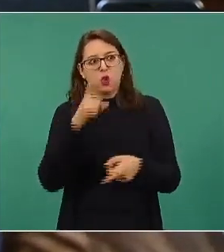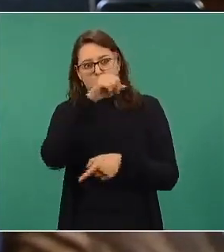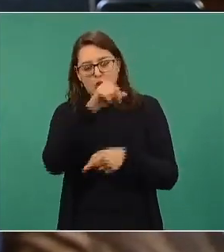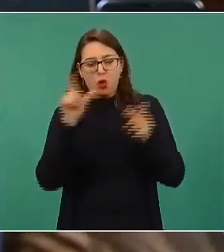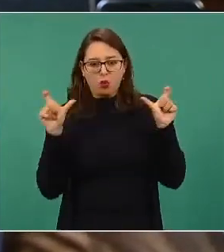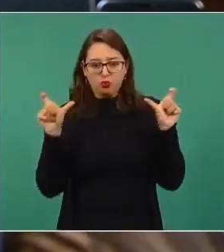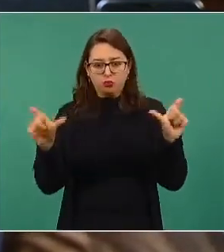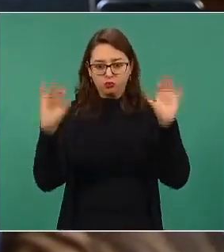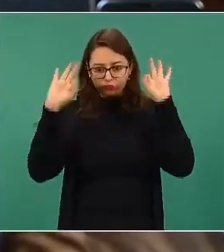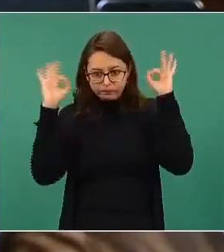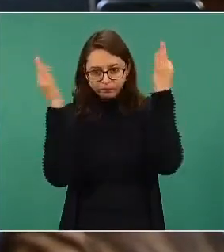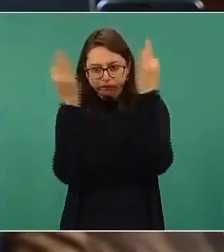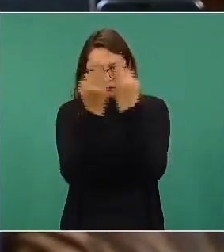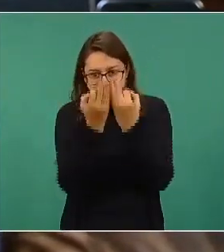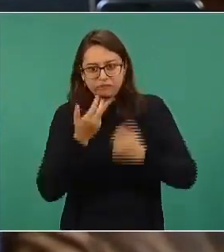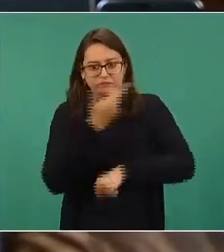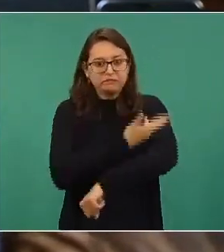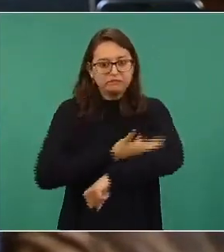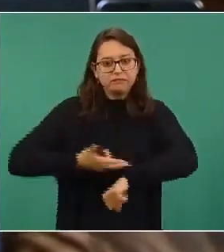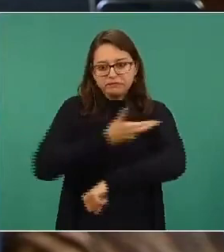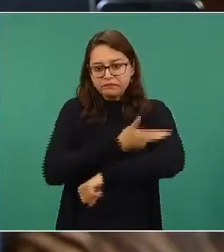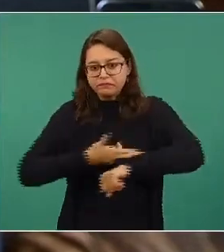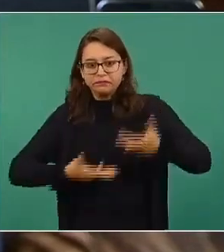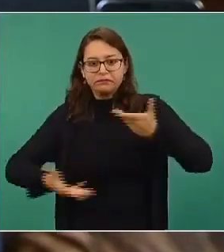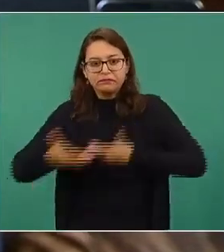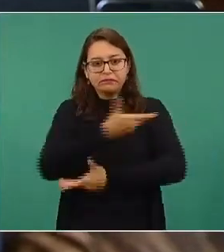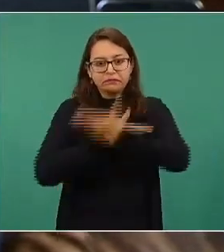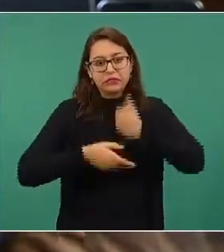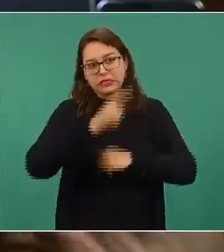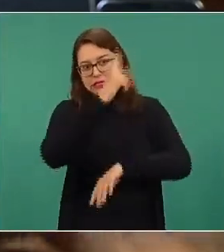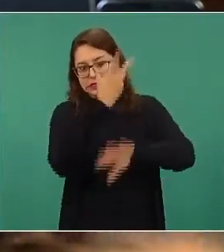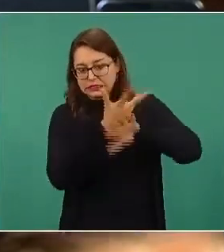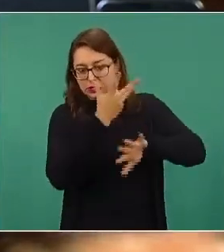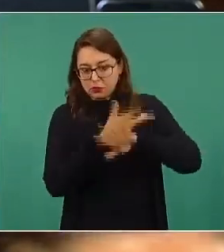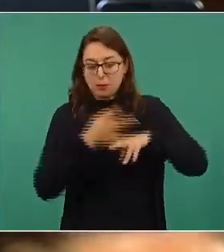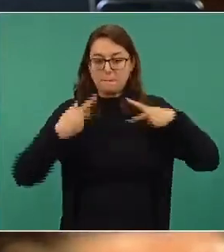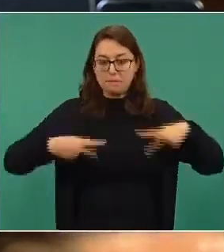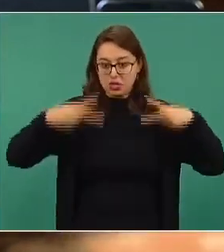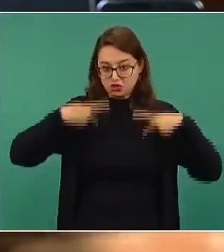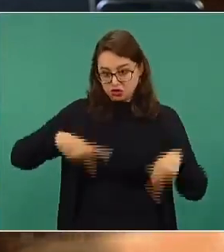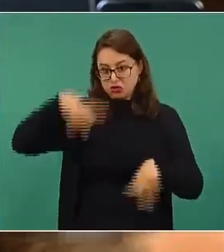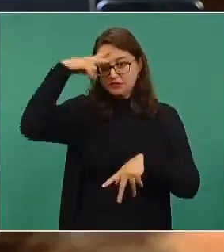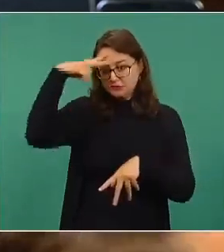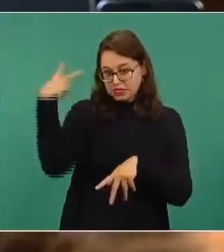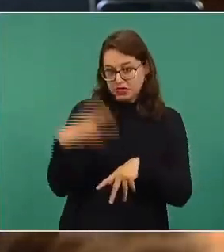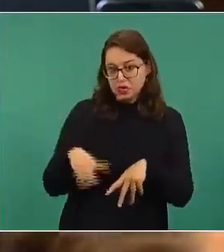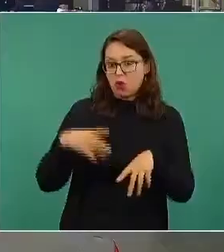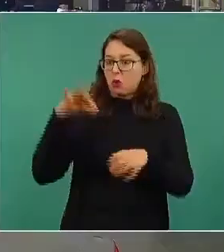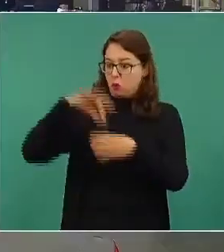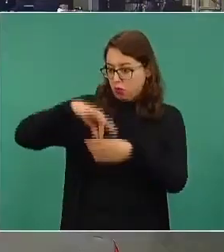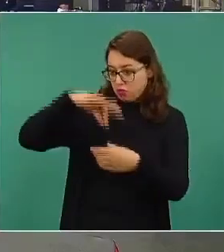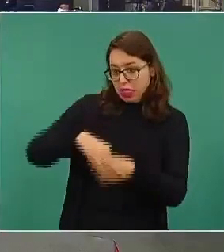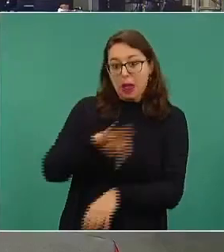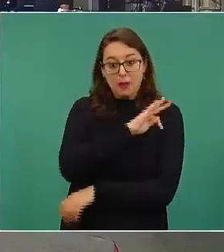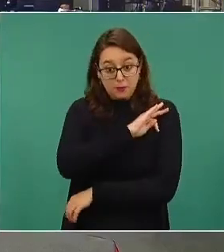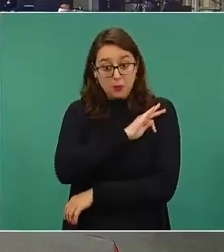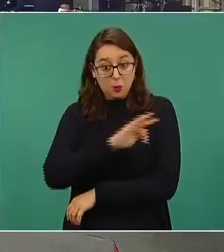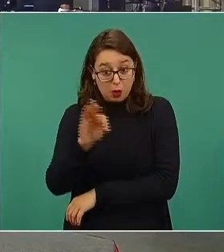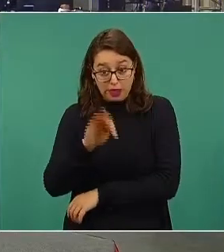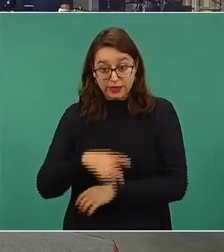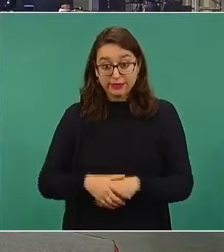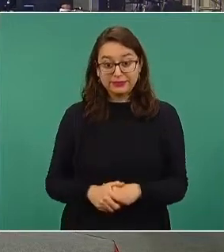facilitar el hecho que los migrantes allá en Estados Unidos puedan votar en la revocación del mandato. Pues yo